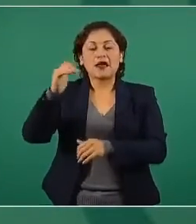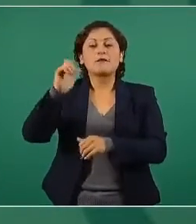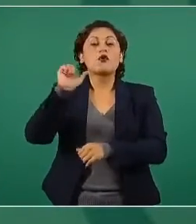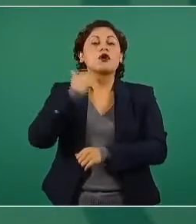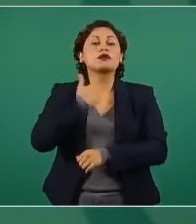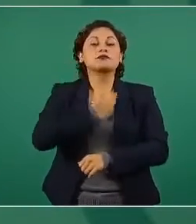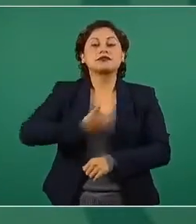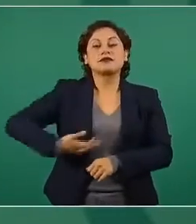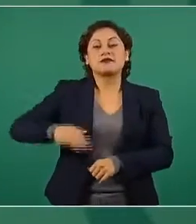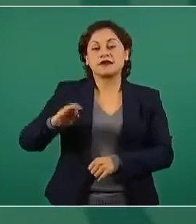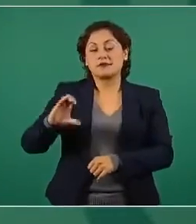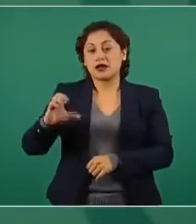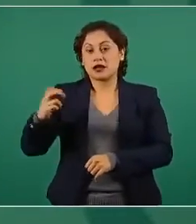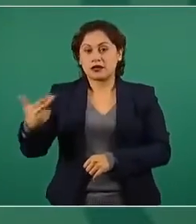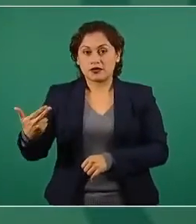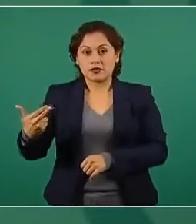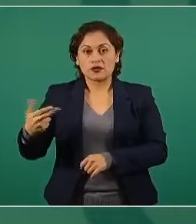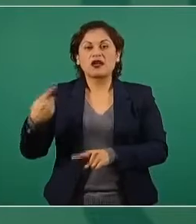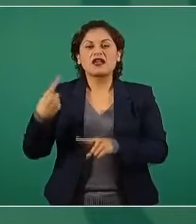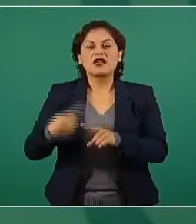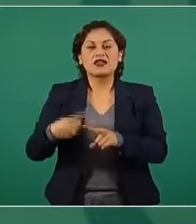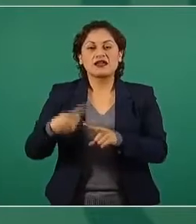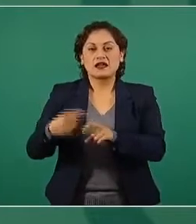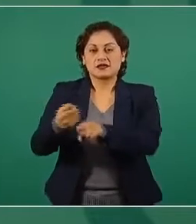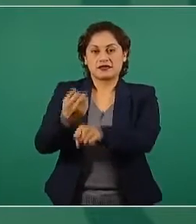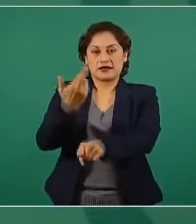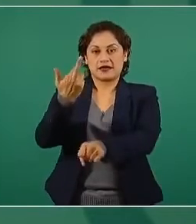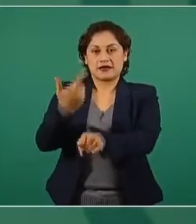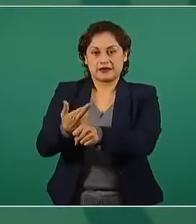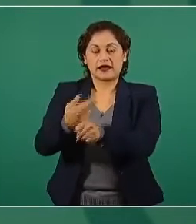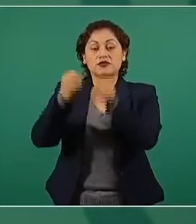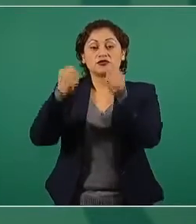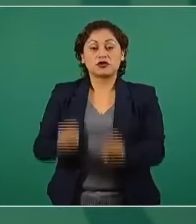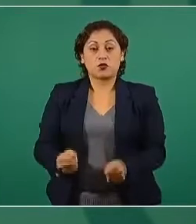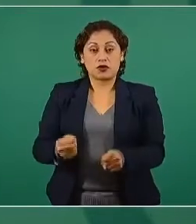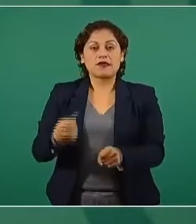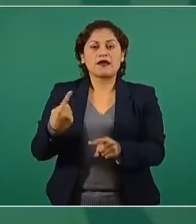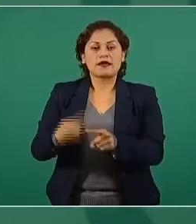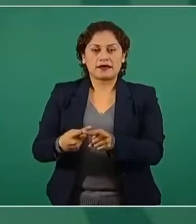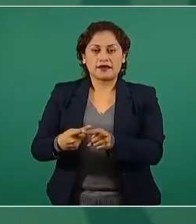Luna estaba de secretario de Seguridad Pública.